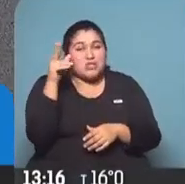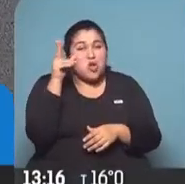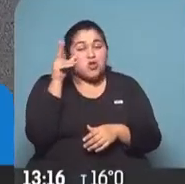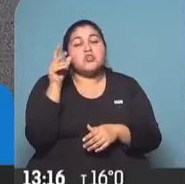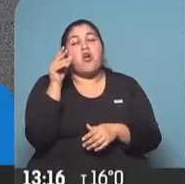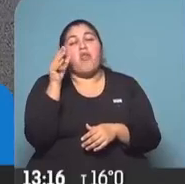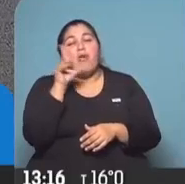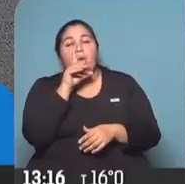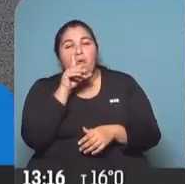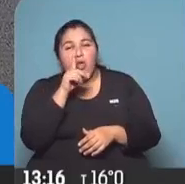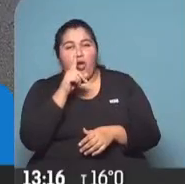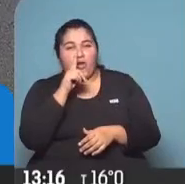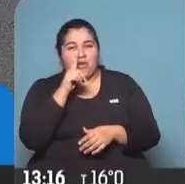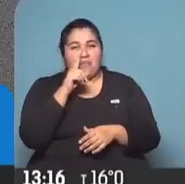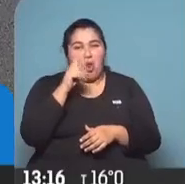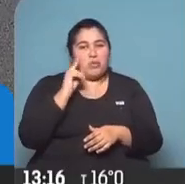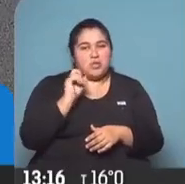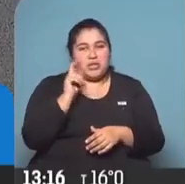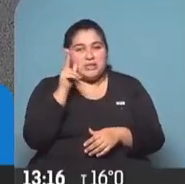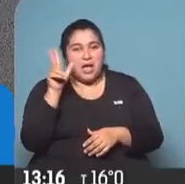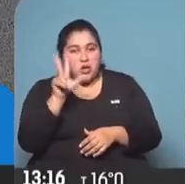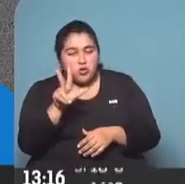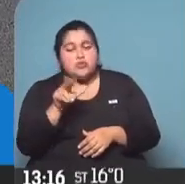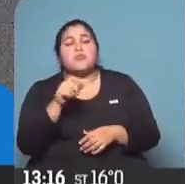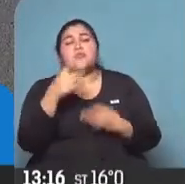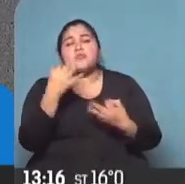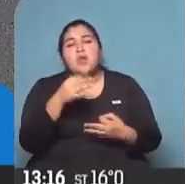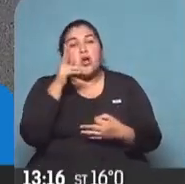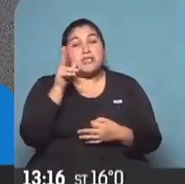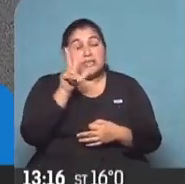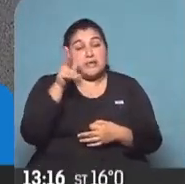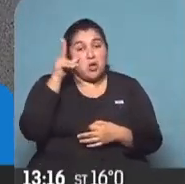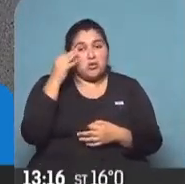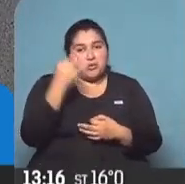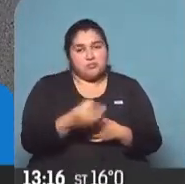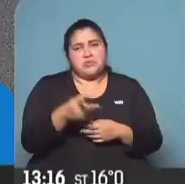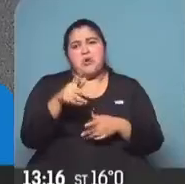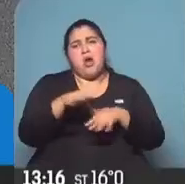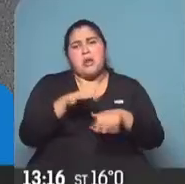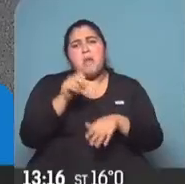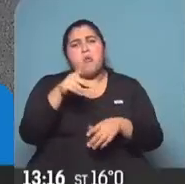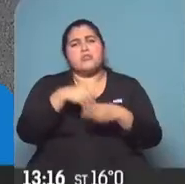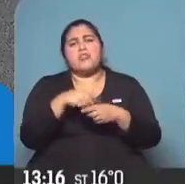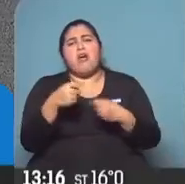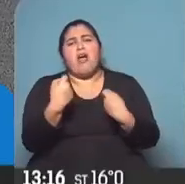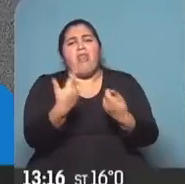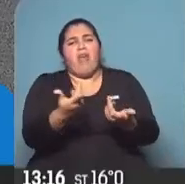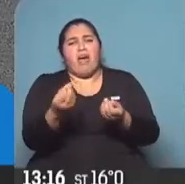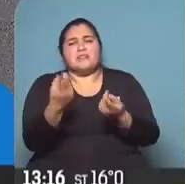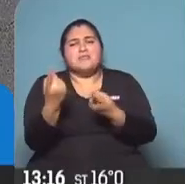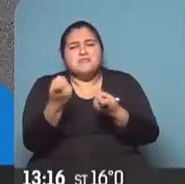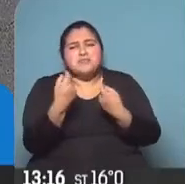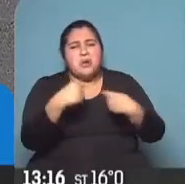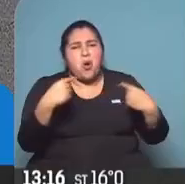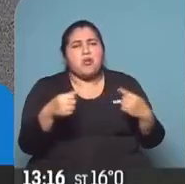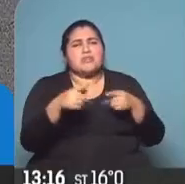1938 dependiente del ministerio de seguridad de la nación siendo su función satisfacer la necesidad de